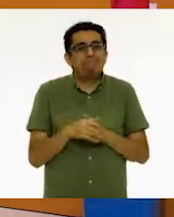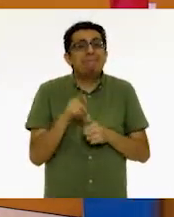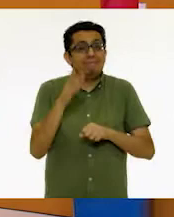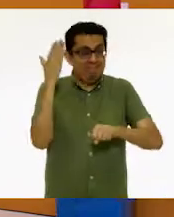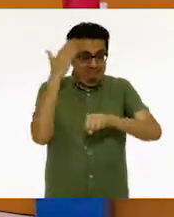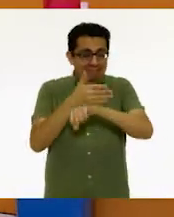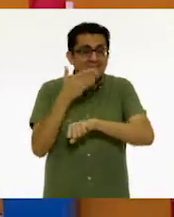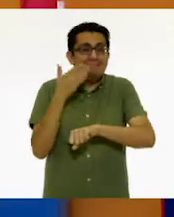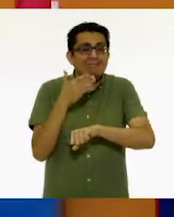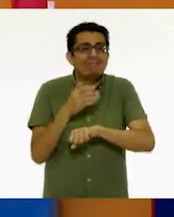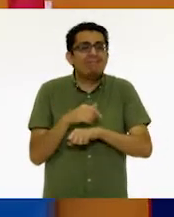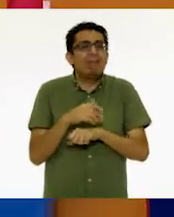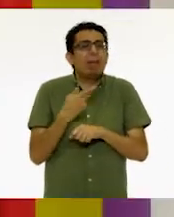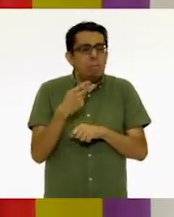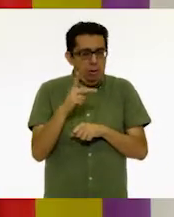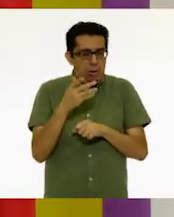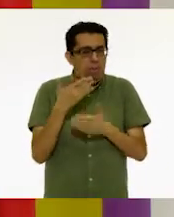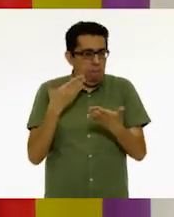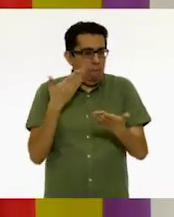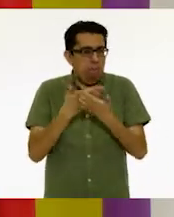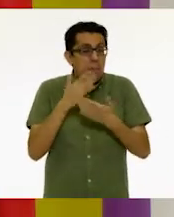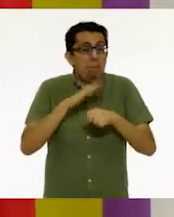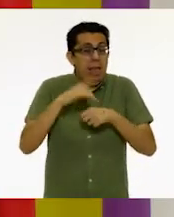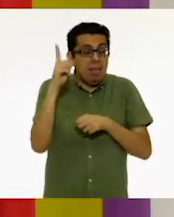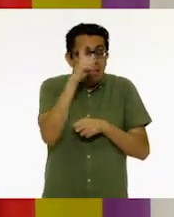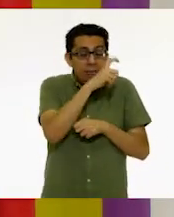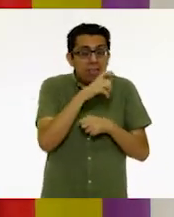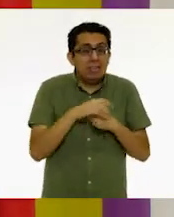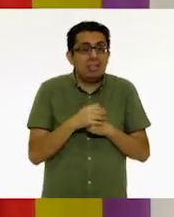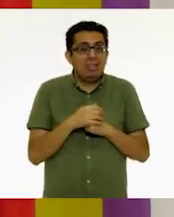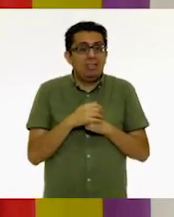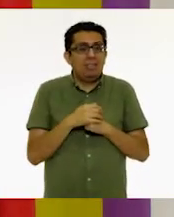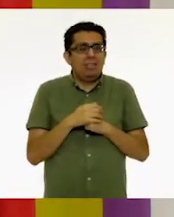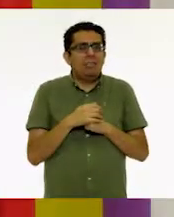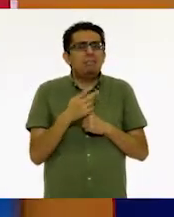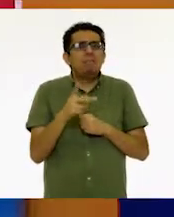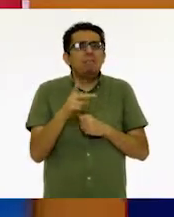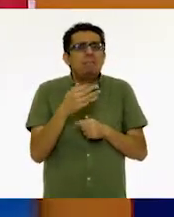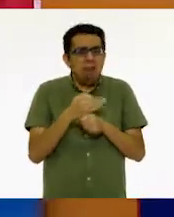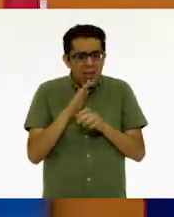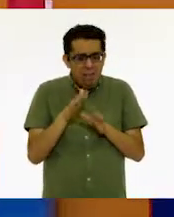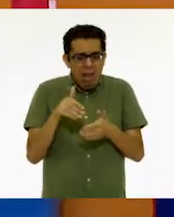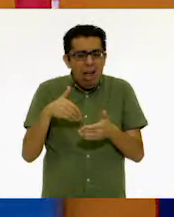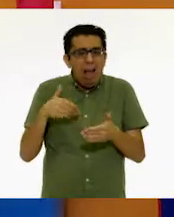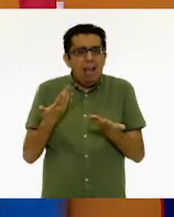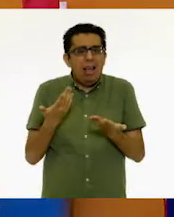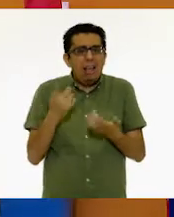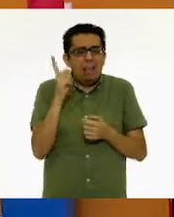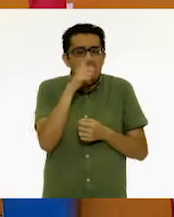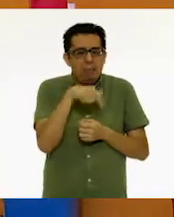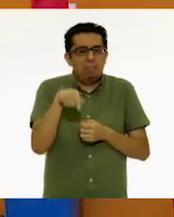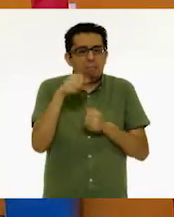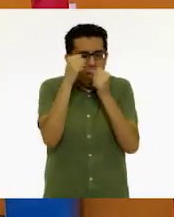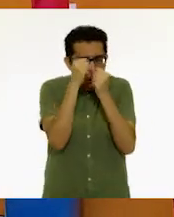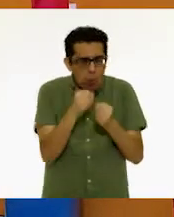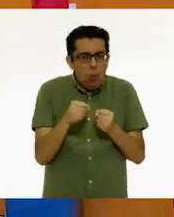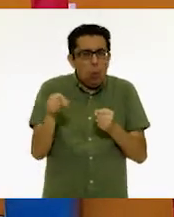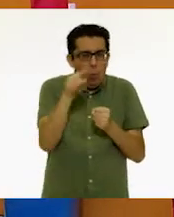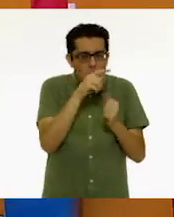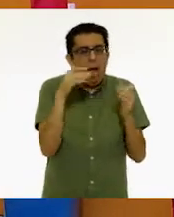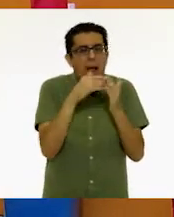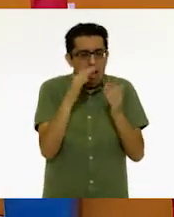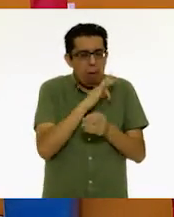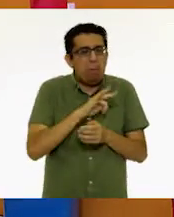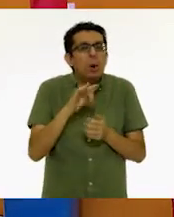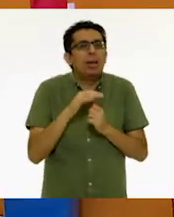¿Qué te parece si mejor lo hacemos más difícil? ¿Más difícil? Sí, más pero difícil. Allá en casita seguramente lo van a poder hacer. ¿En más serio?